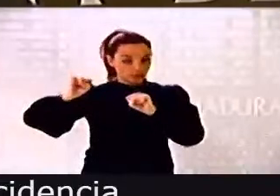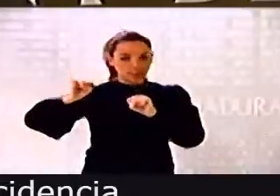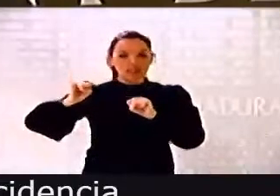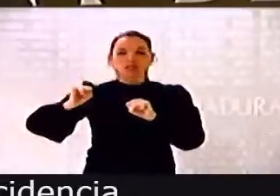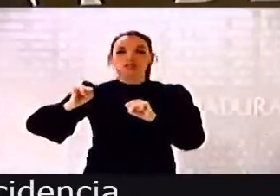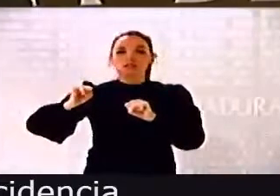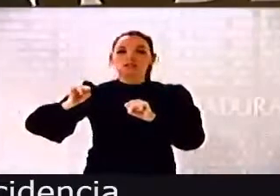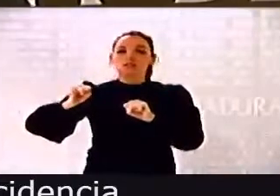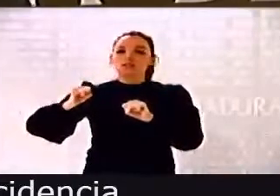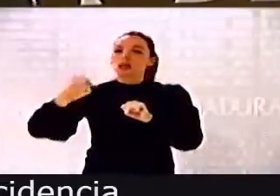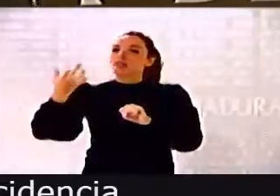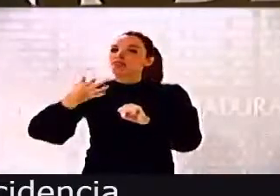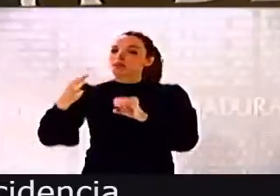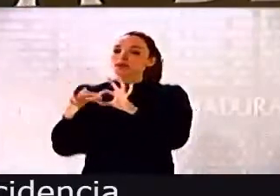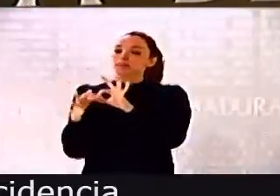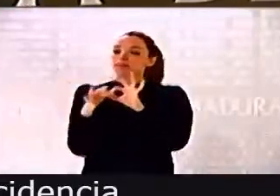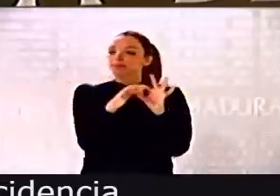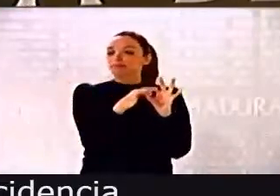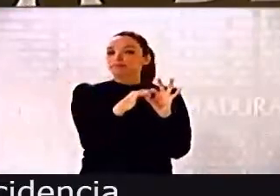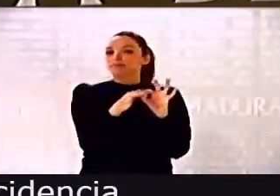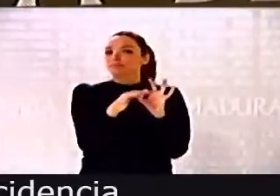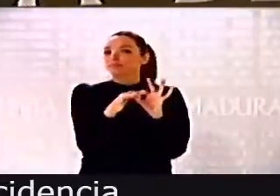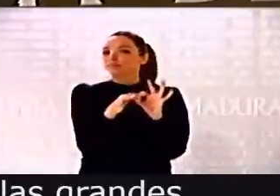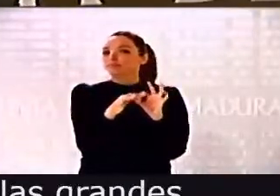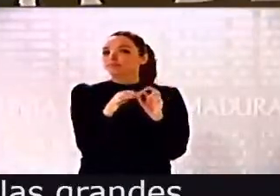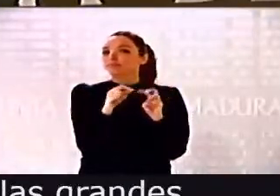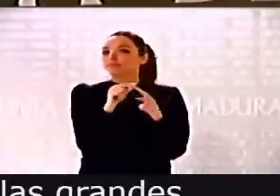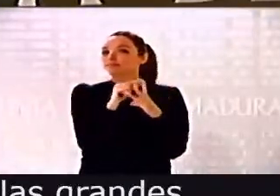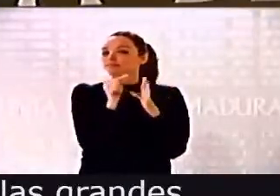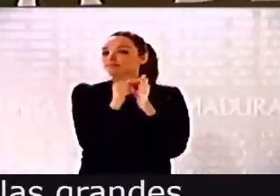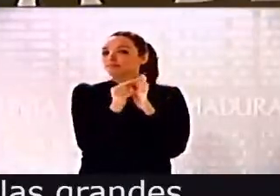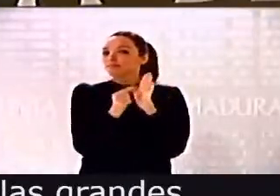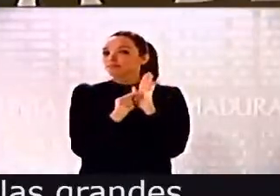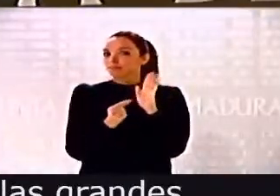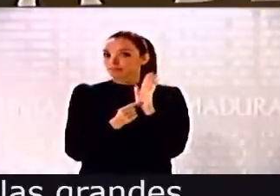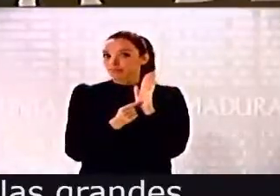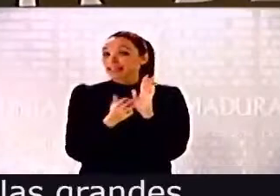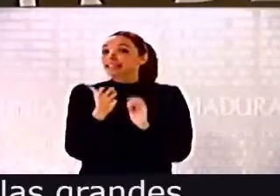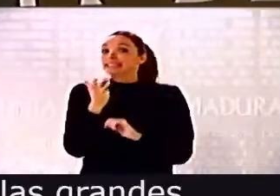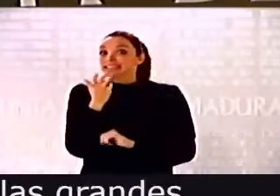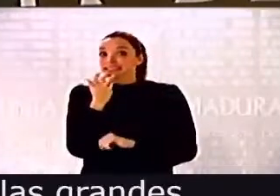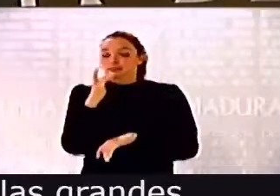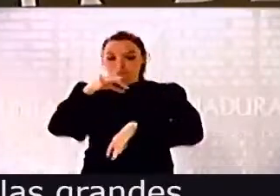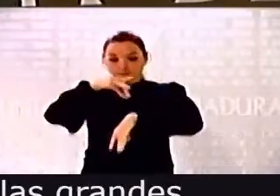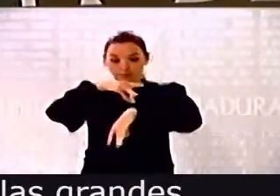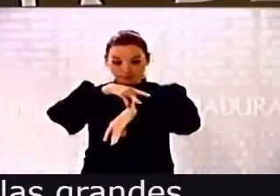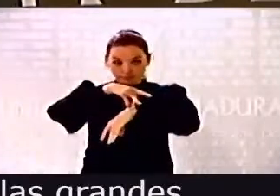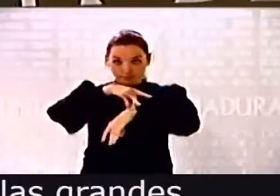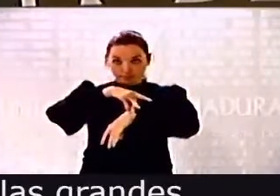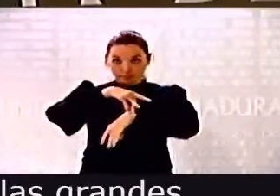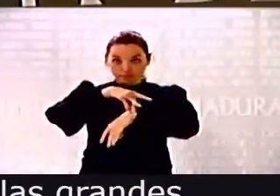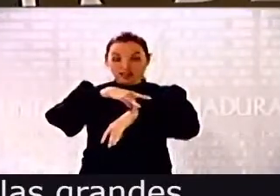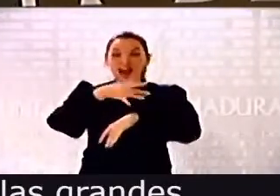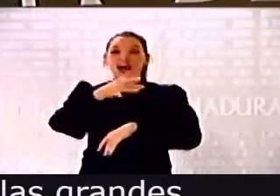está contemplado para cuando la incidencia acumulada supera los 500 casos por cada 100.000